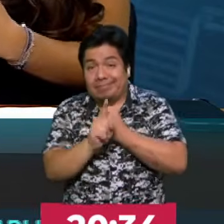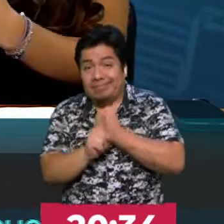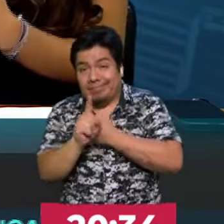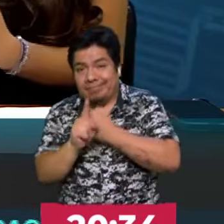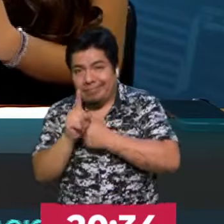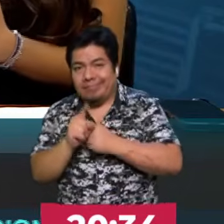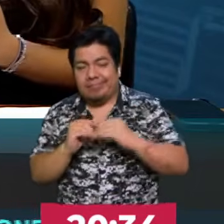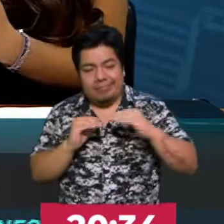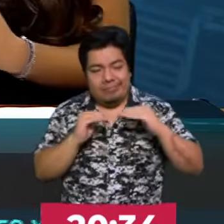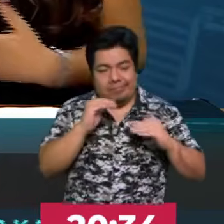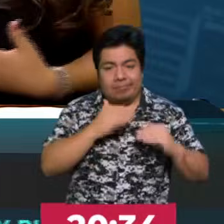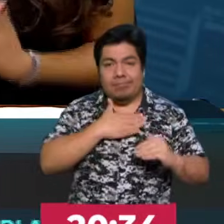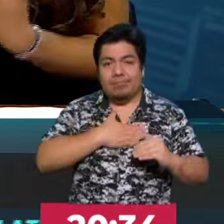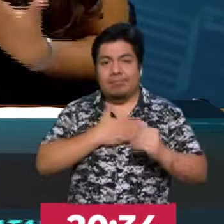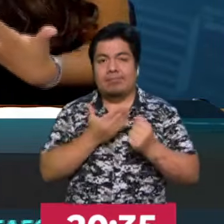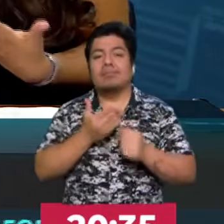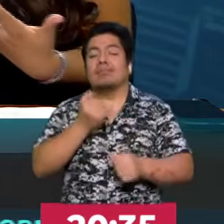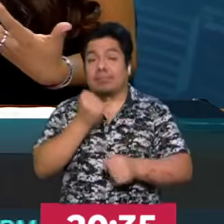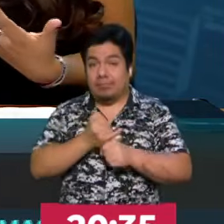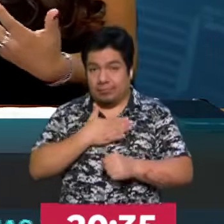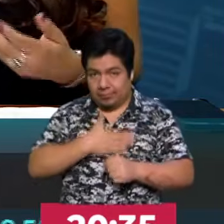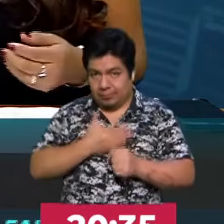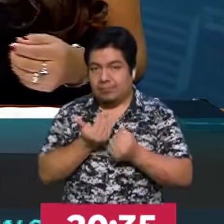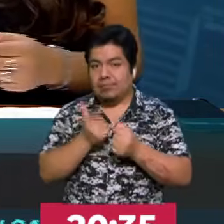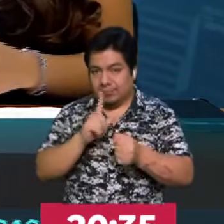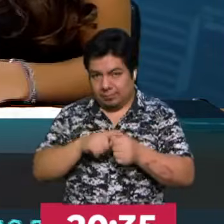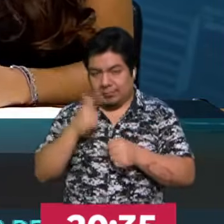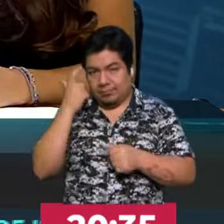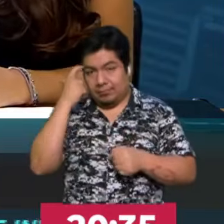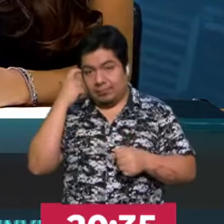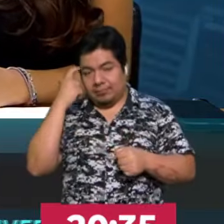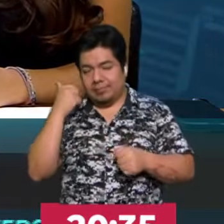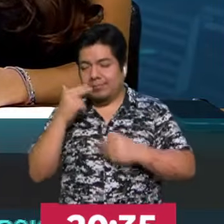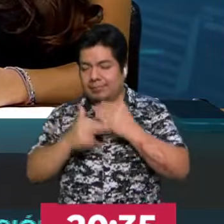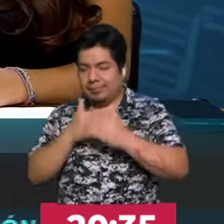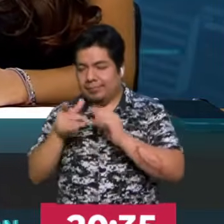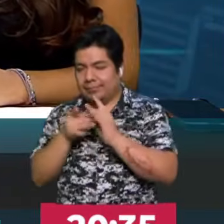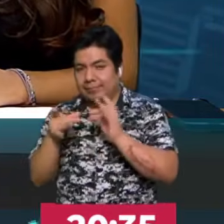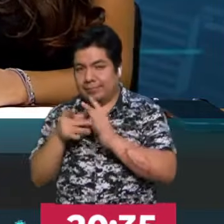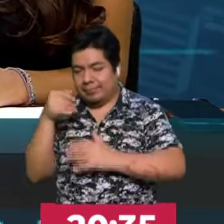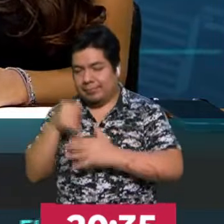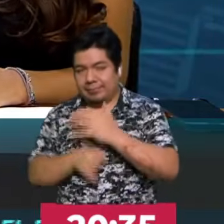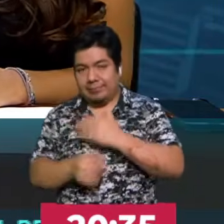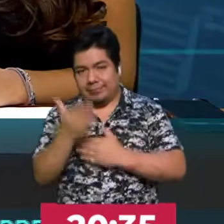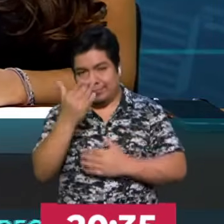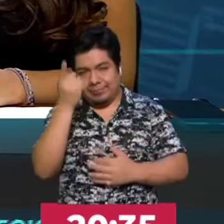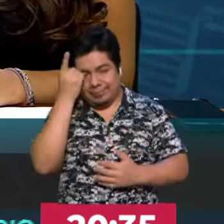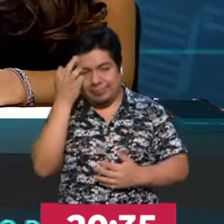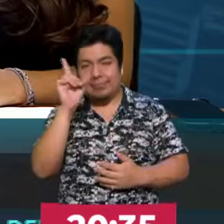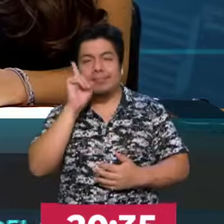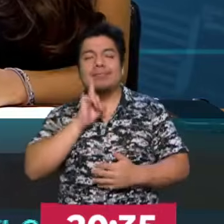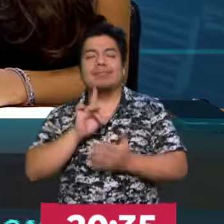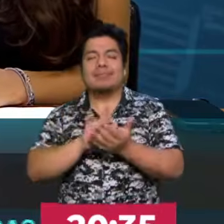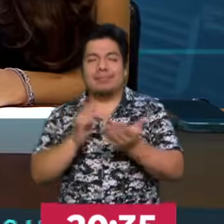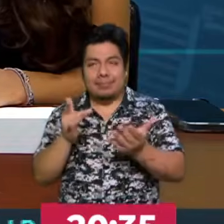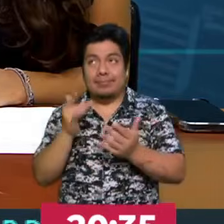y de justicia social, de injusticia social como tal. Sí. Pero bueno, lo seguiremos desarrollando. Muchas gracias, doctora, por acompañarnos como